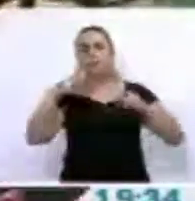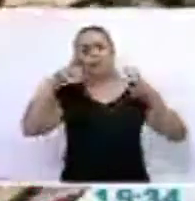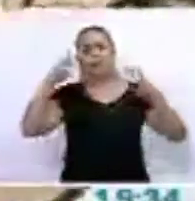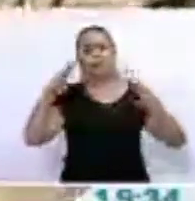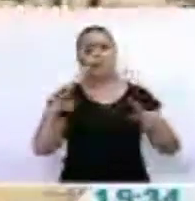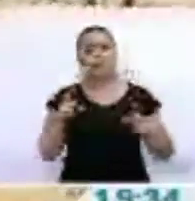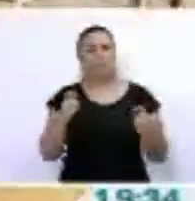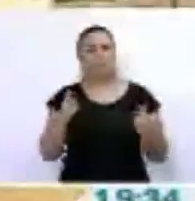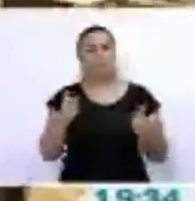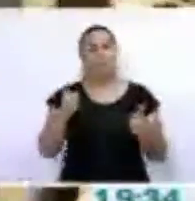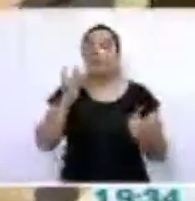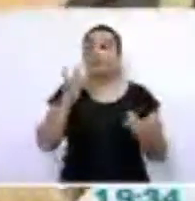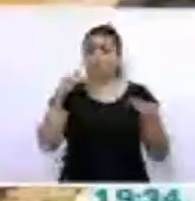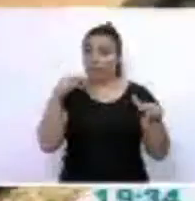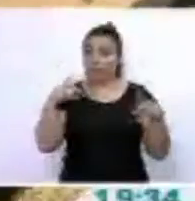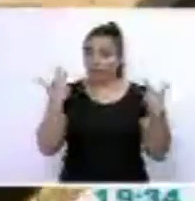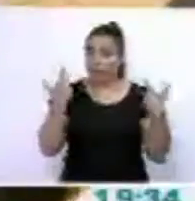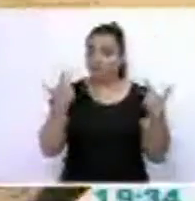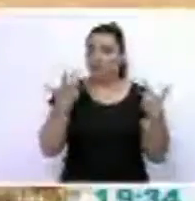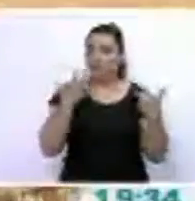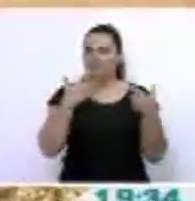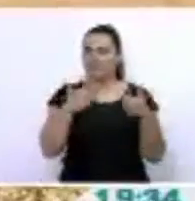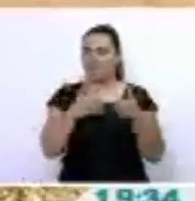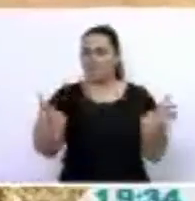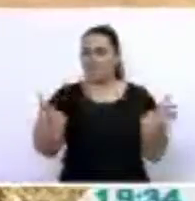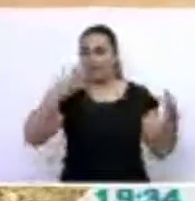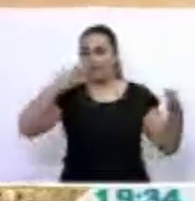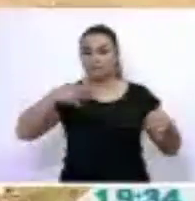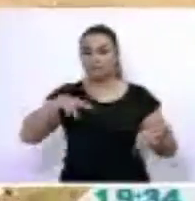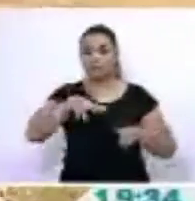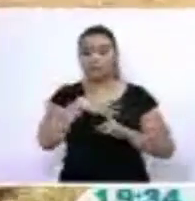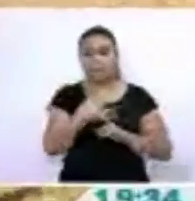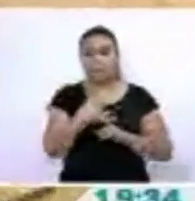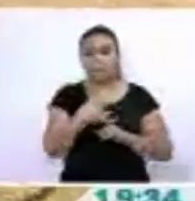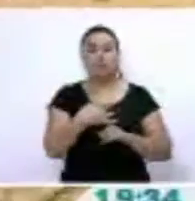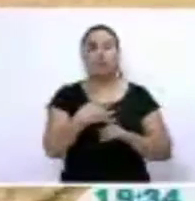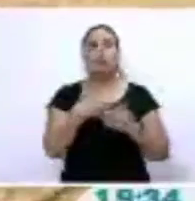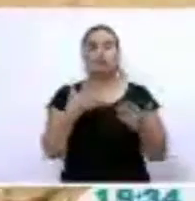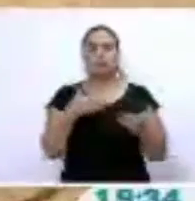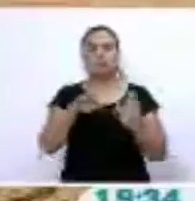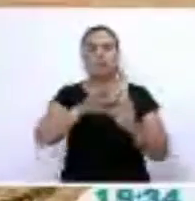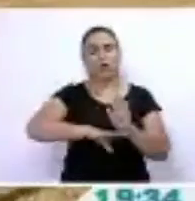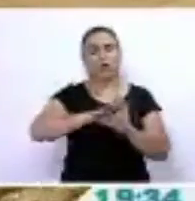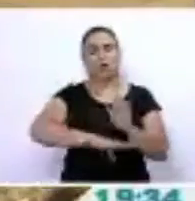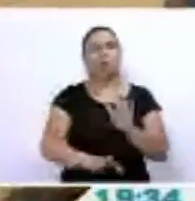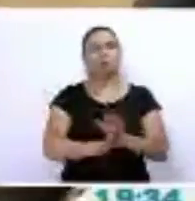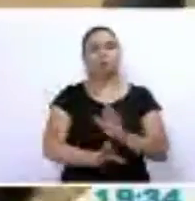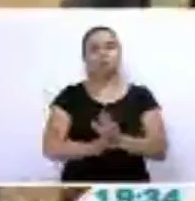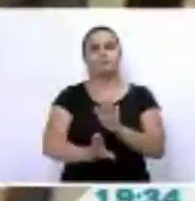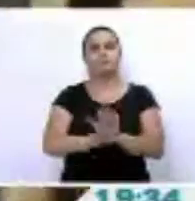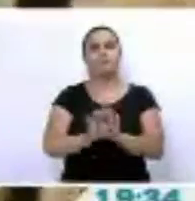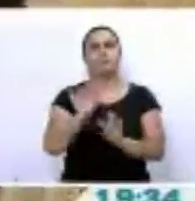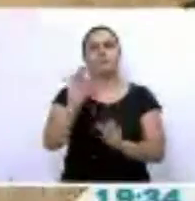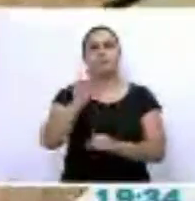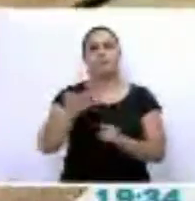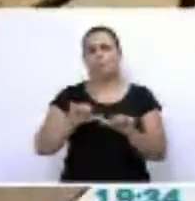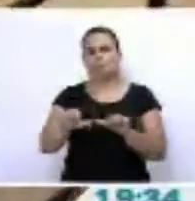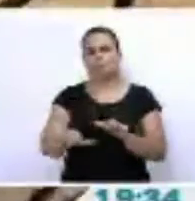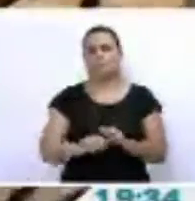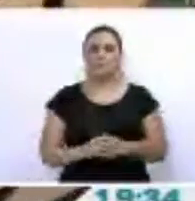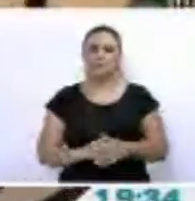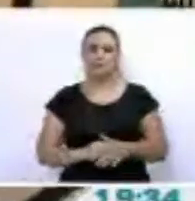si se permite y se abre realmente esta situación, la programación seguirá adelante a partir del 15 de julio. De hecho,